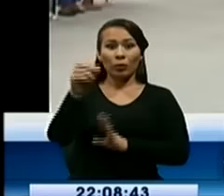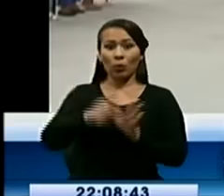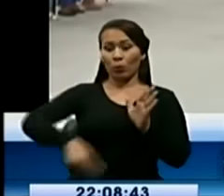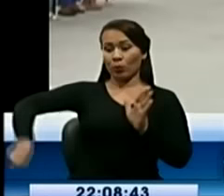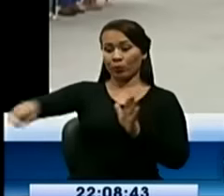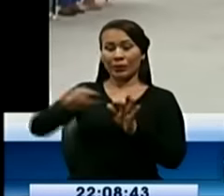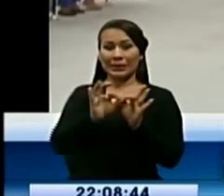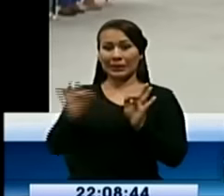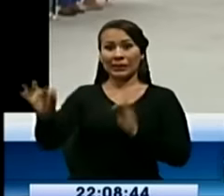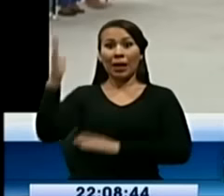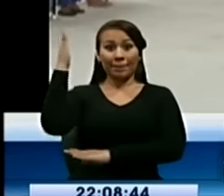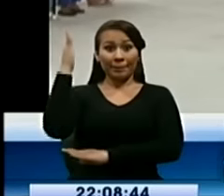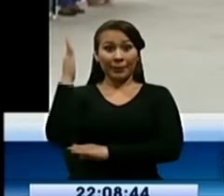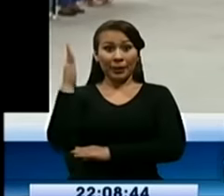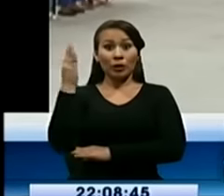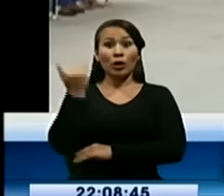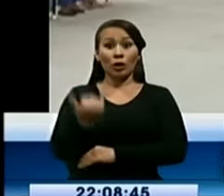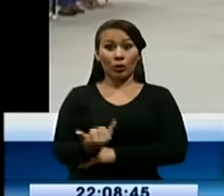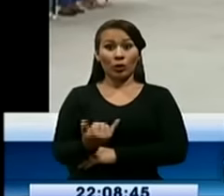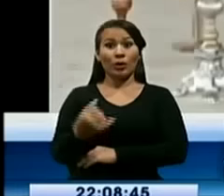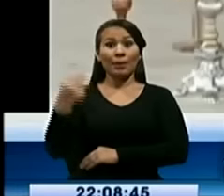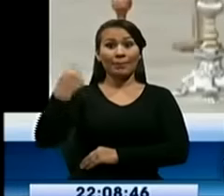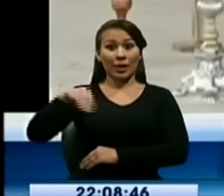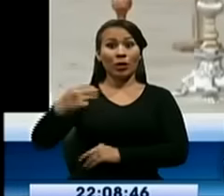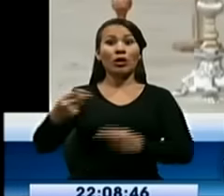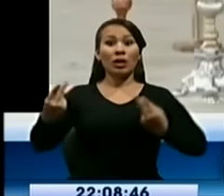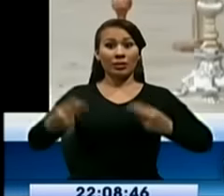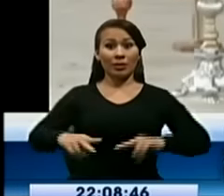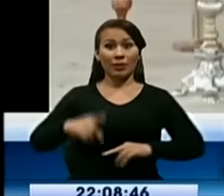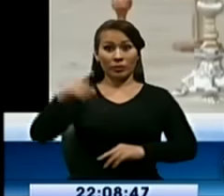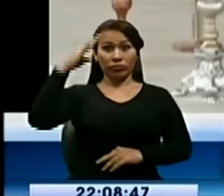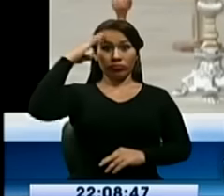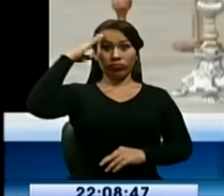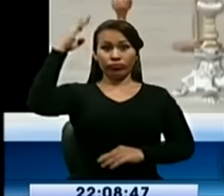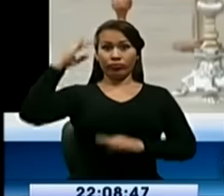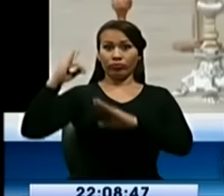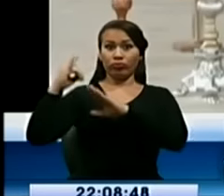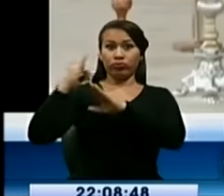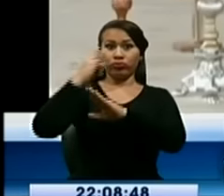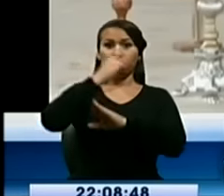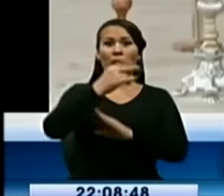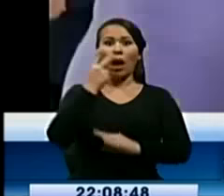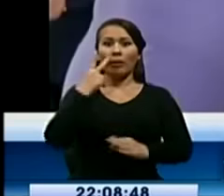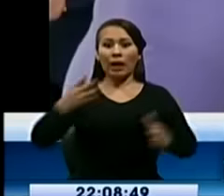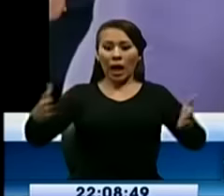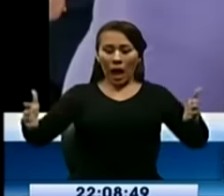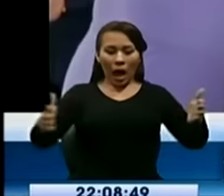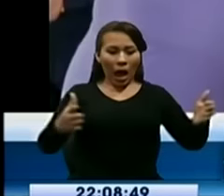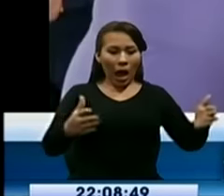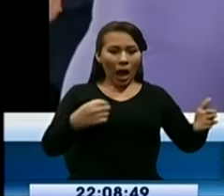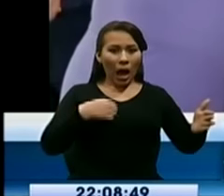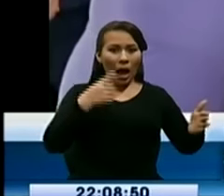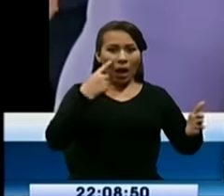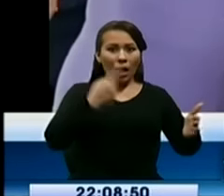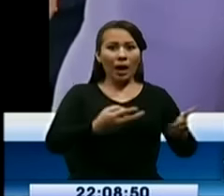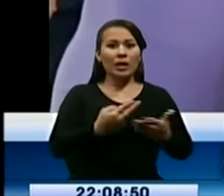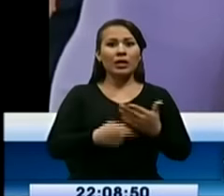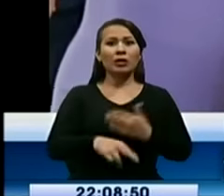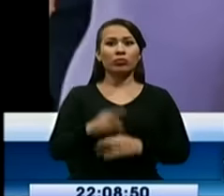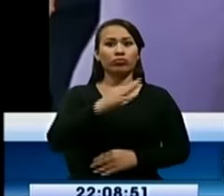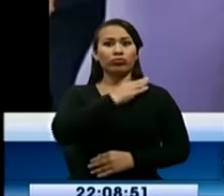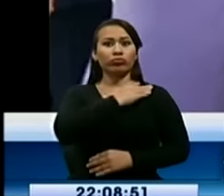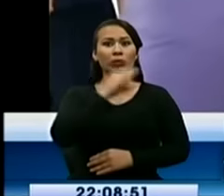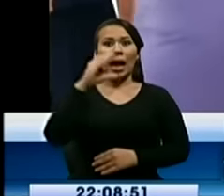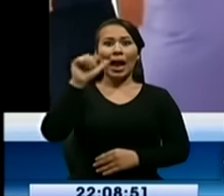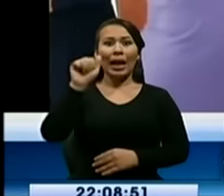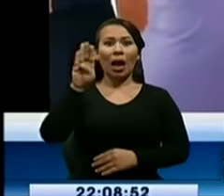del mediodía de este miércoles, también se vivieron momentos desgarradores al ver llegar en una caja a uno de sus hijos. El cabo segundo